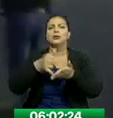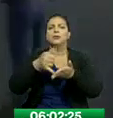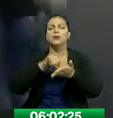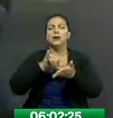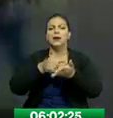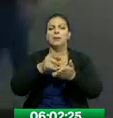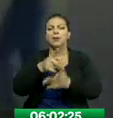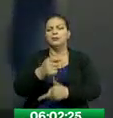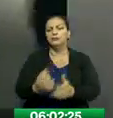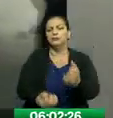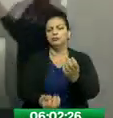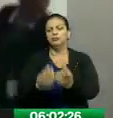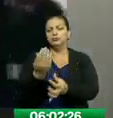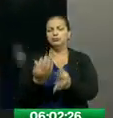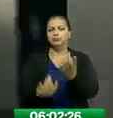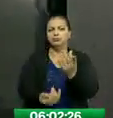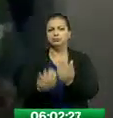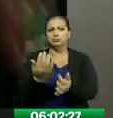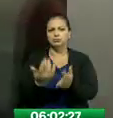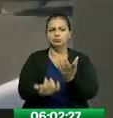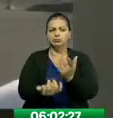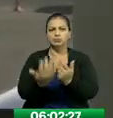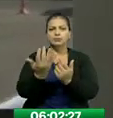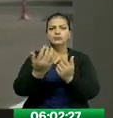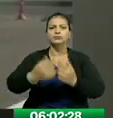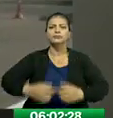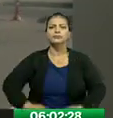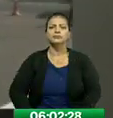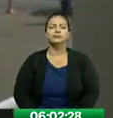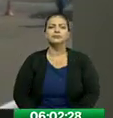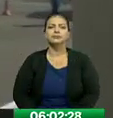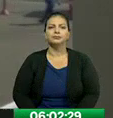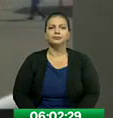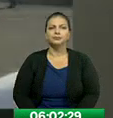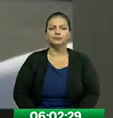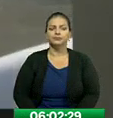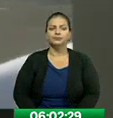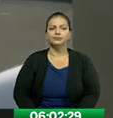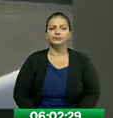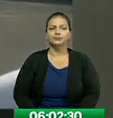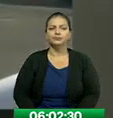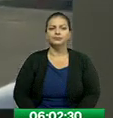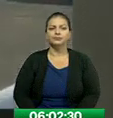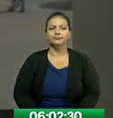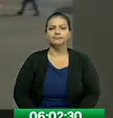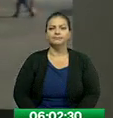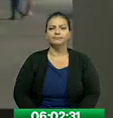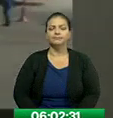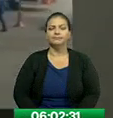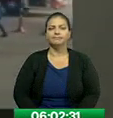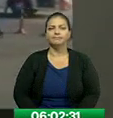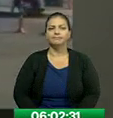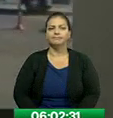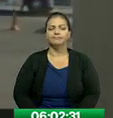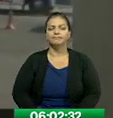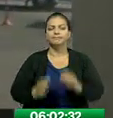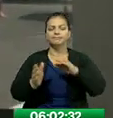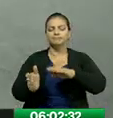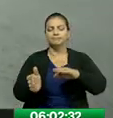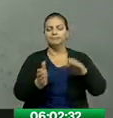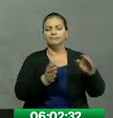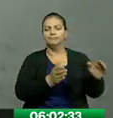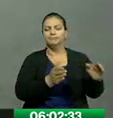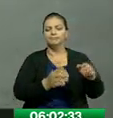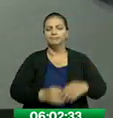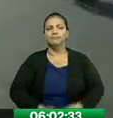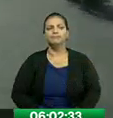a propósito de los incendios que ocurrieron acá en la ciudad de Guayaquil. Dice ahora que... veamos también los miembros de la